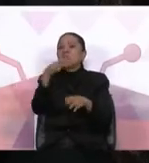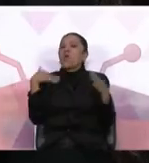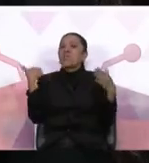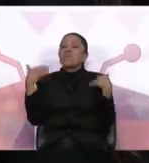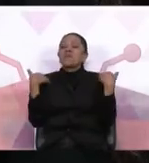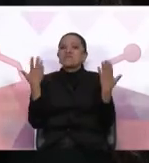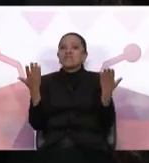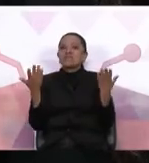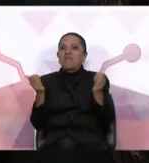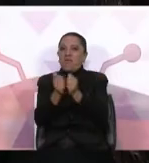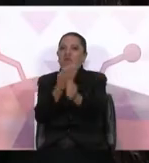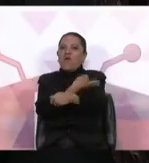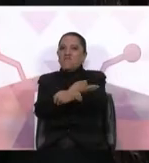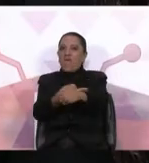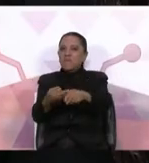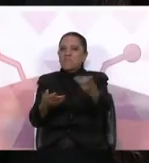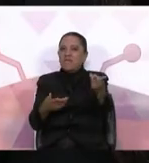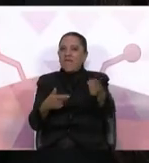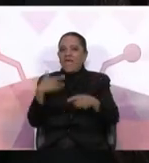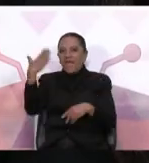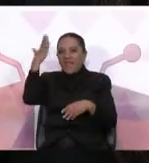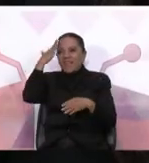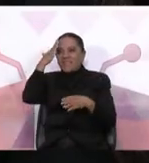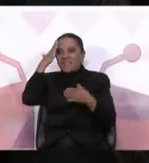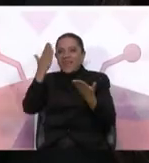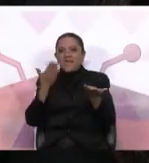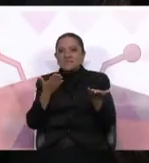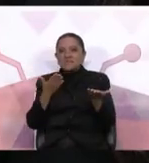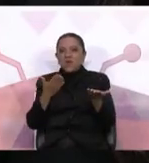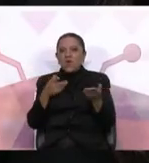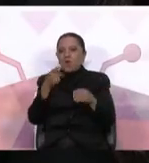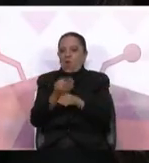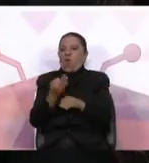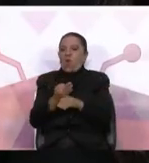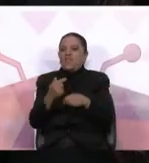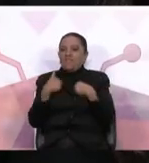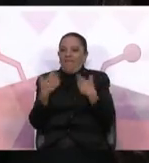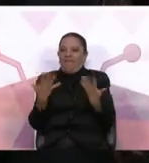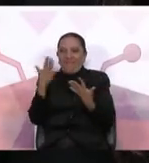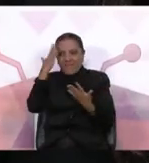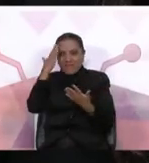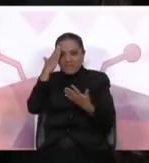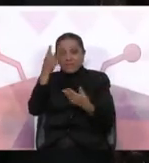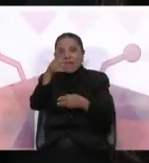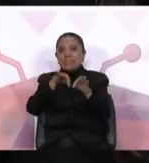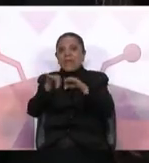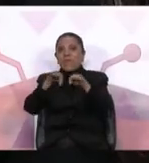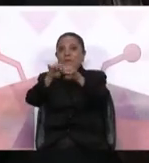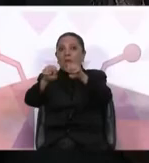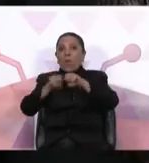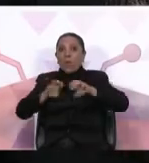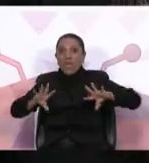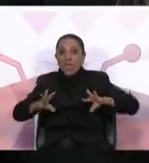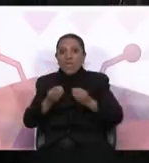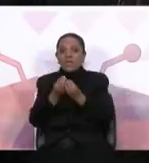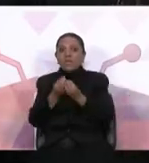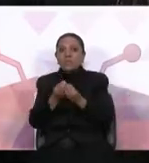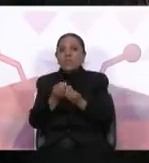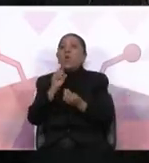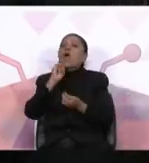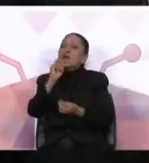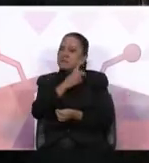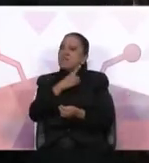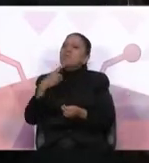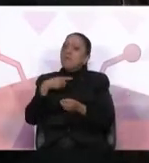familia liderazgo el que estamos ejerciendo y trabajo en equipo así es como debemos trabajar en morelos